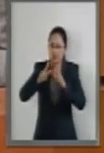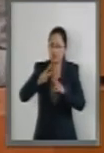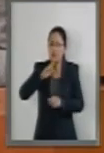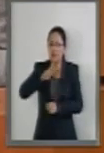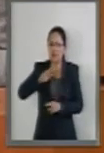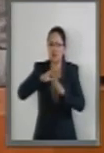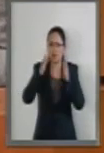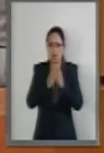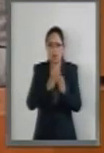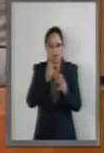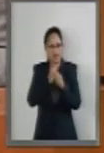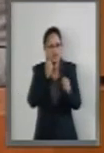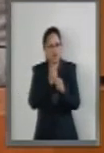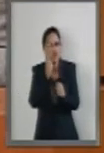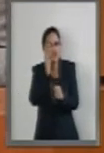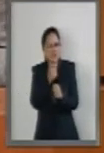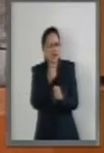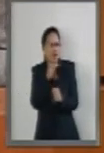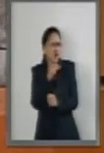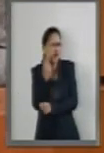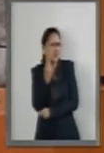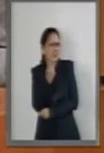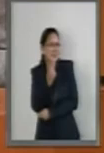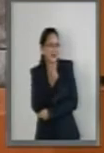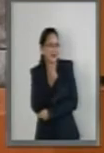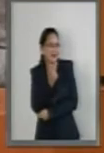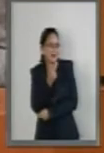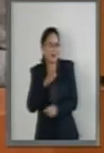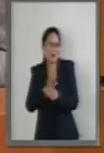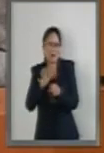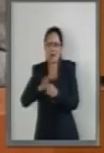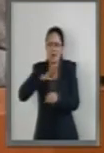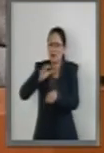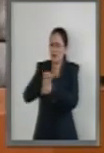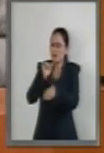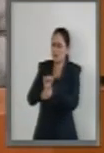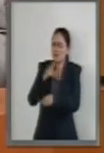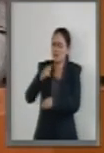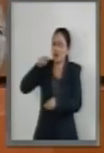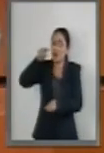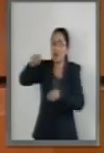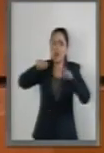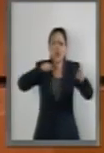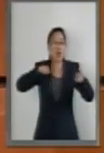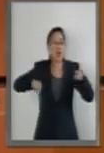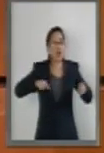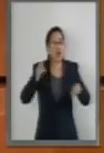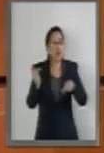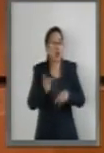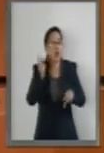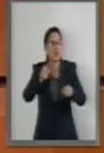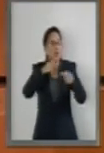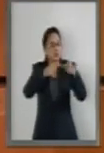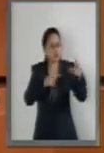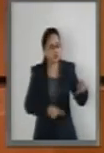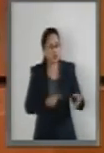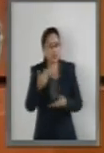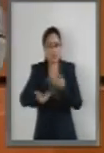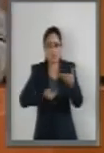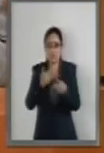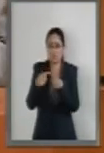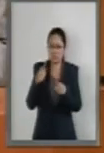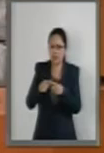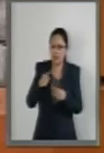no necesitarlo. Pero hemos destruido los barrios en donde teníamos muchas soluciones a los equipamientos y a los servicios a